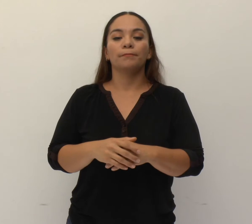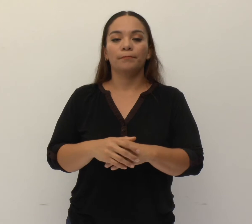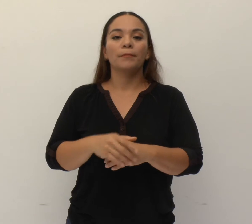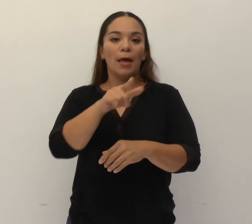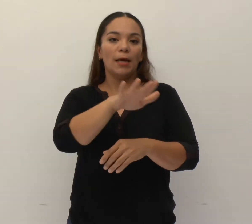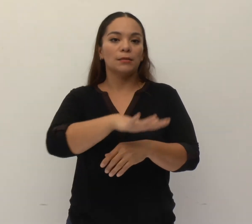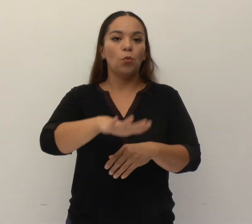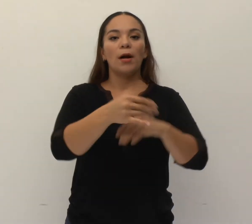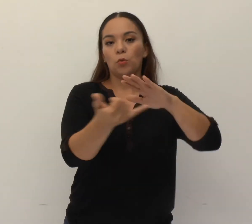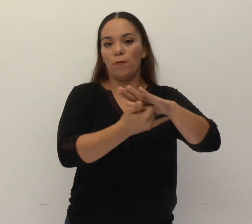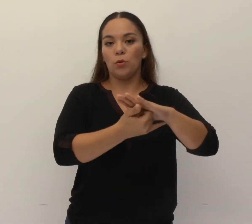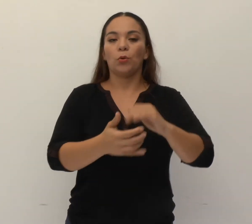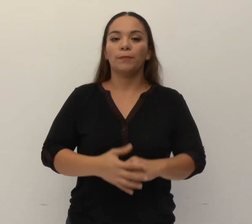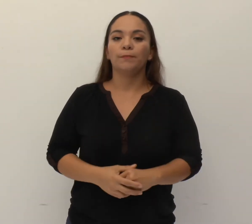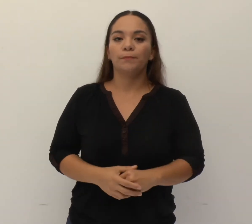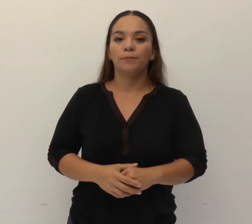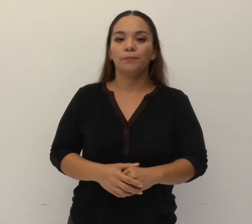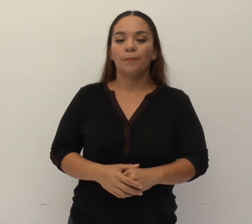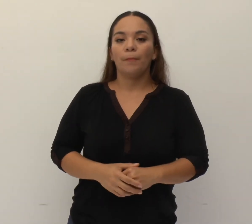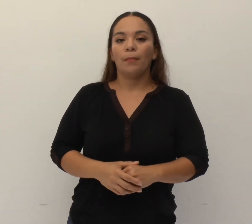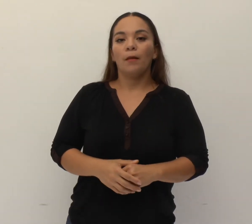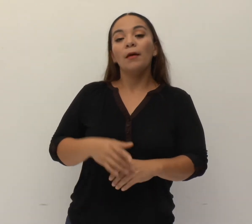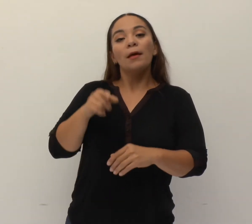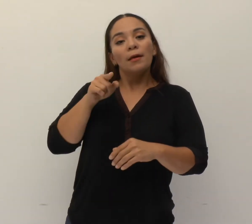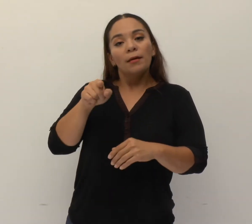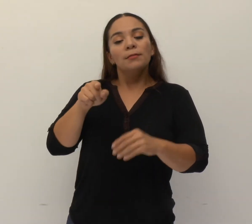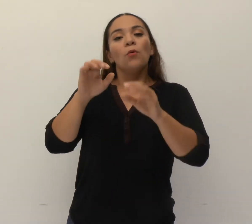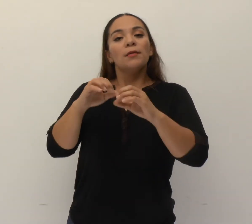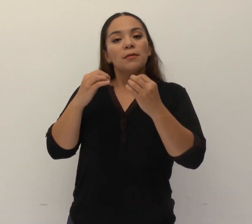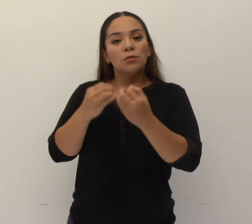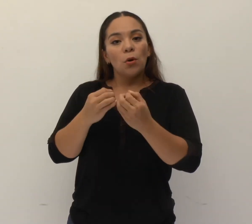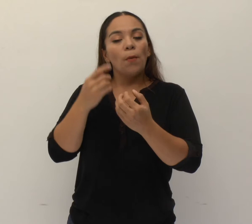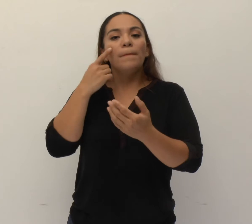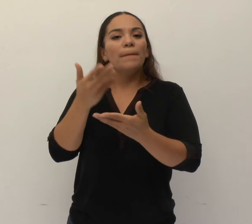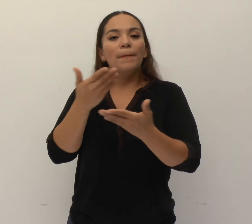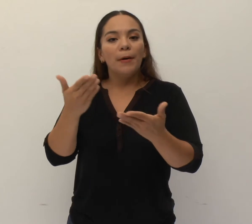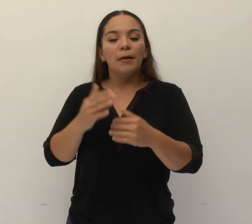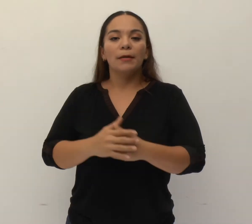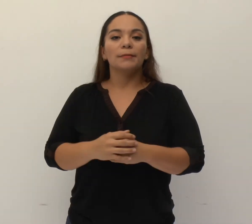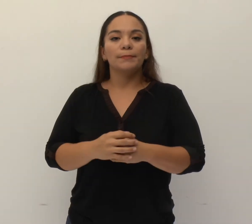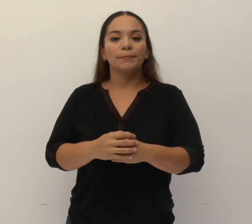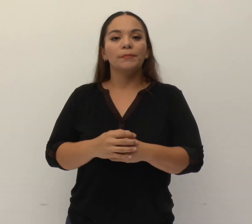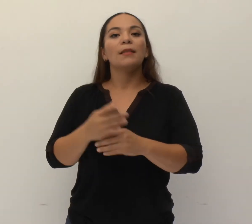el Madison Square Garden. La organización es para lo que es